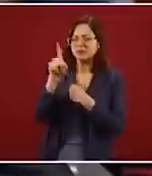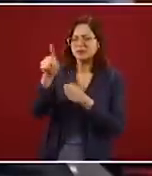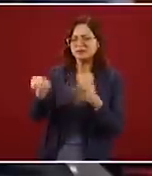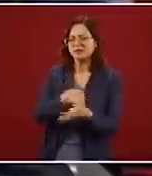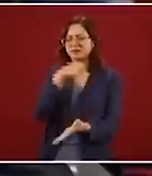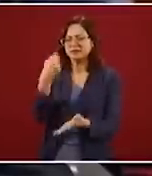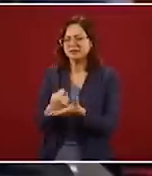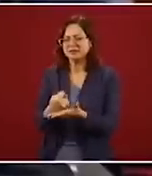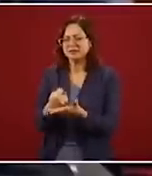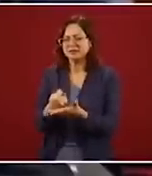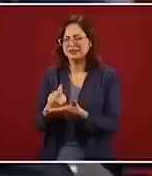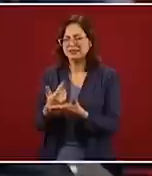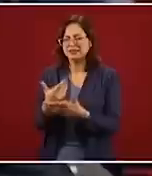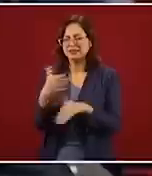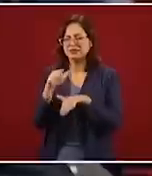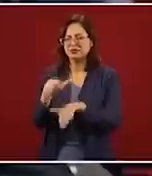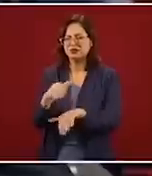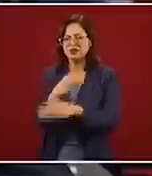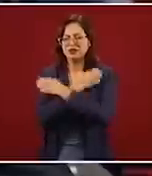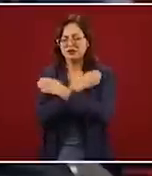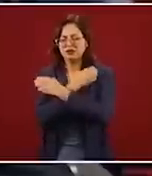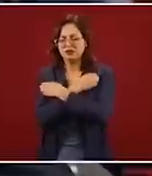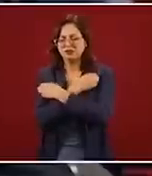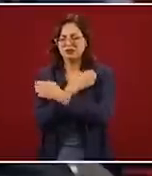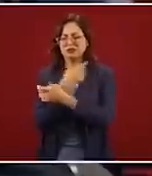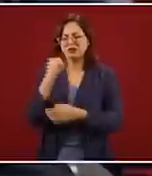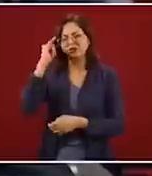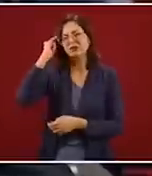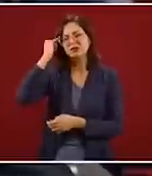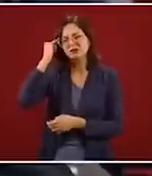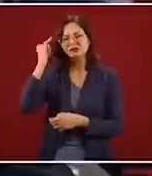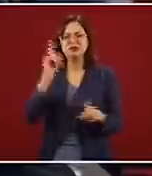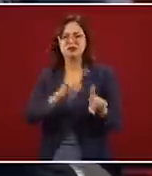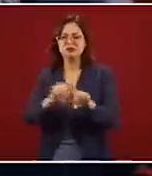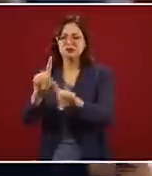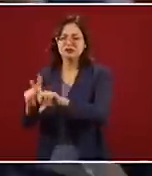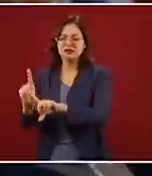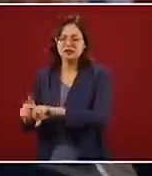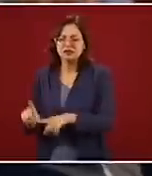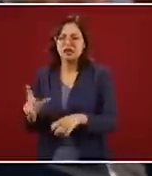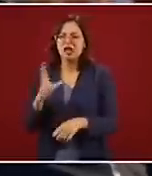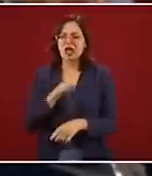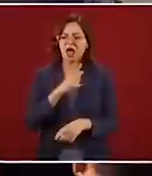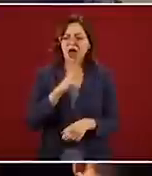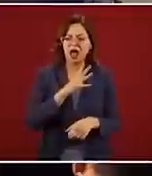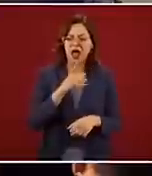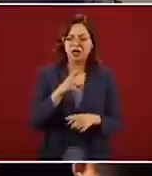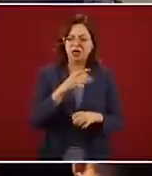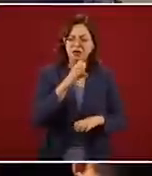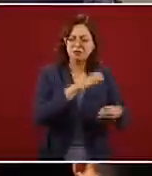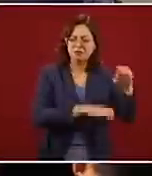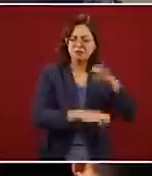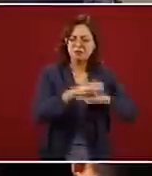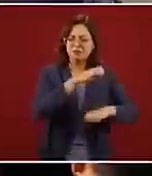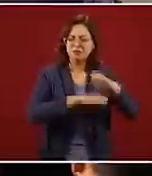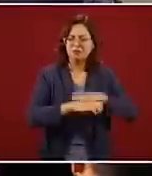en materia educativa, social, etcétera, va a ver que hay empresas, para empezar no utilizaron las empresas de la región, que es